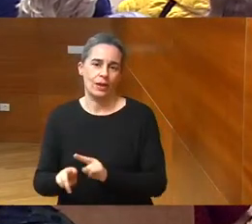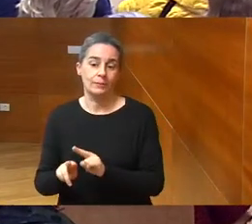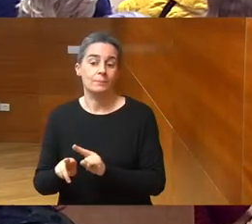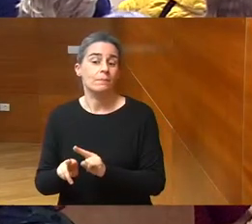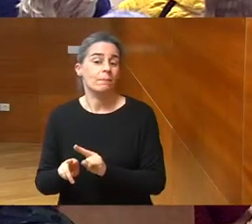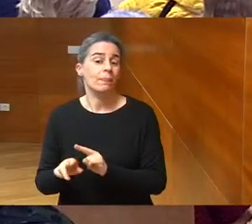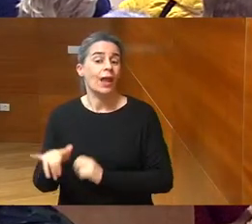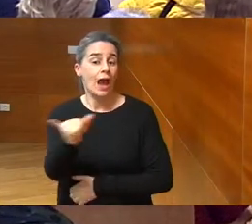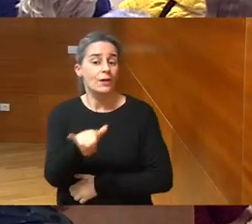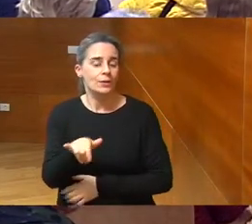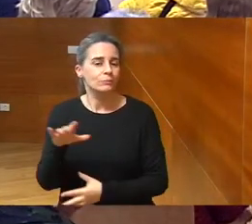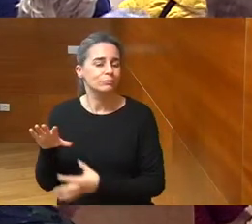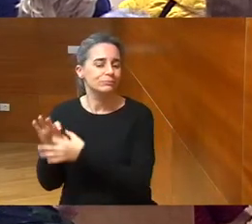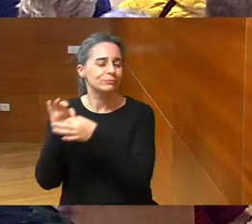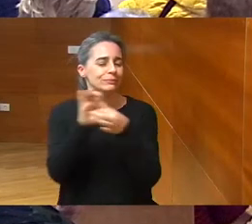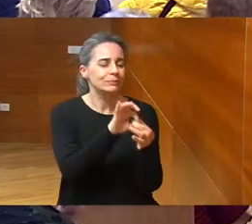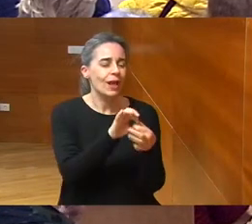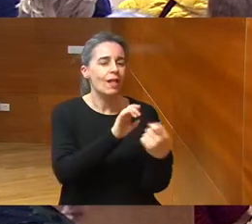deporte